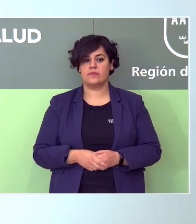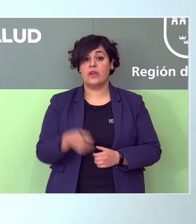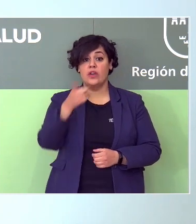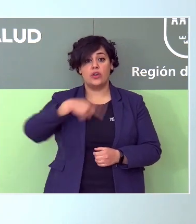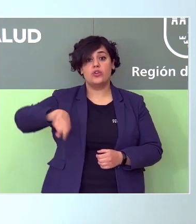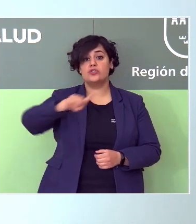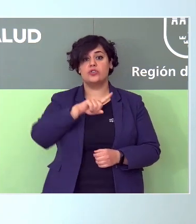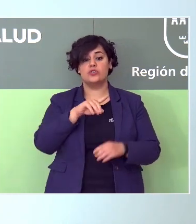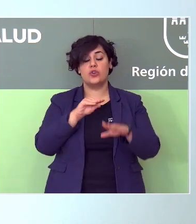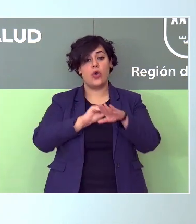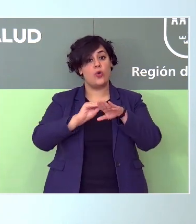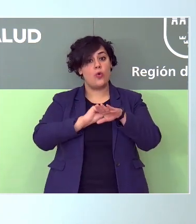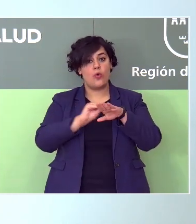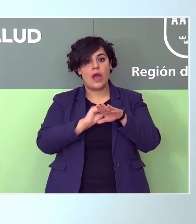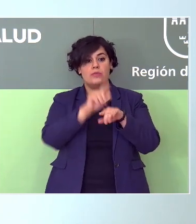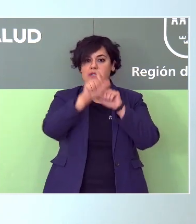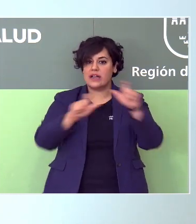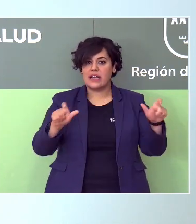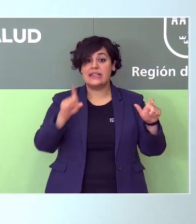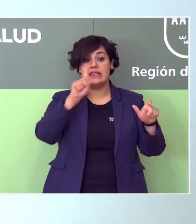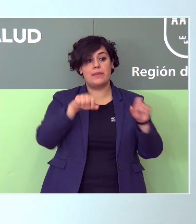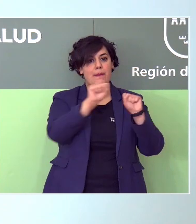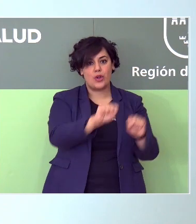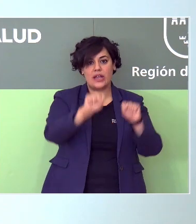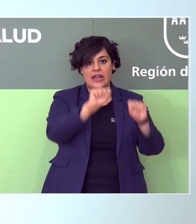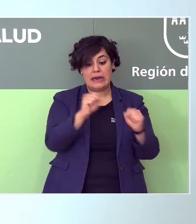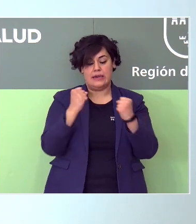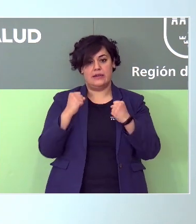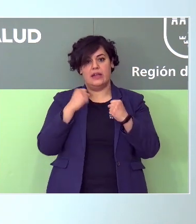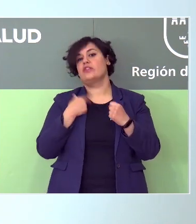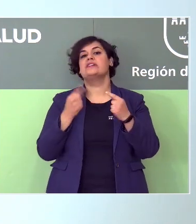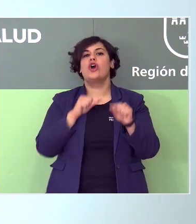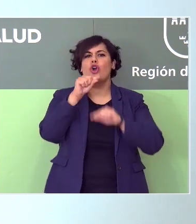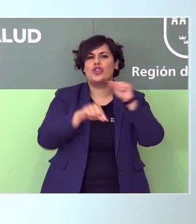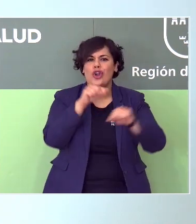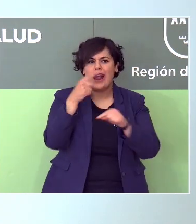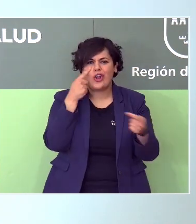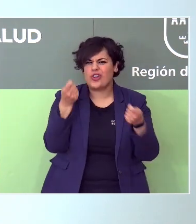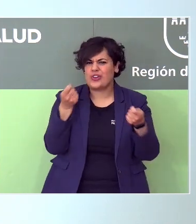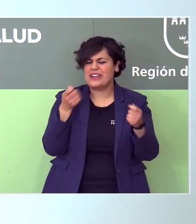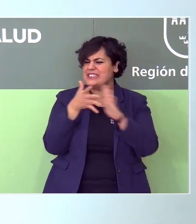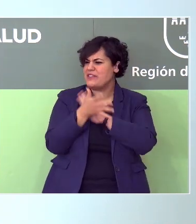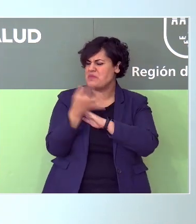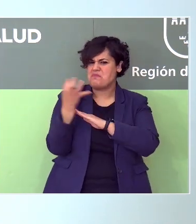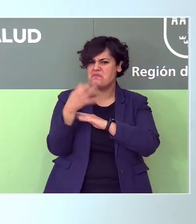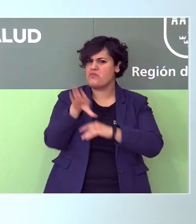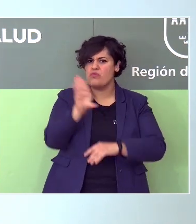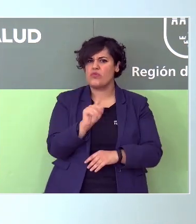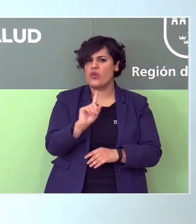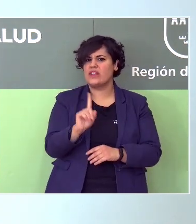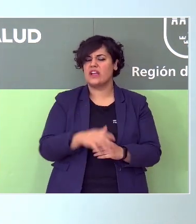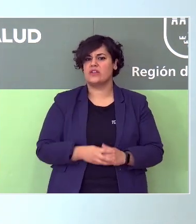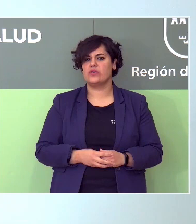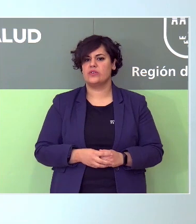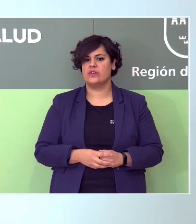curar a la gente, a cuidarlos, a protegerlos y no entiendo eso de contagiar de manera controlada. No sé a qué se refiere, me parece más propio